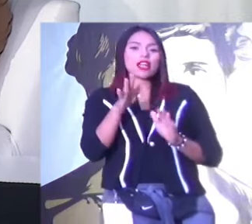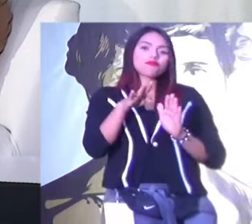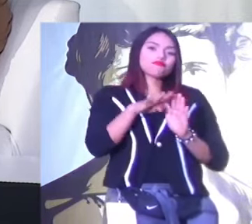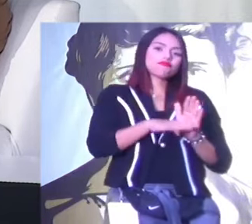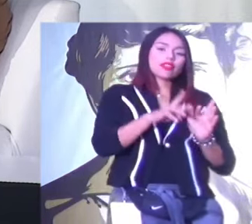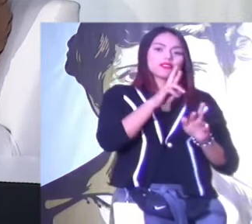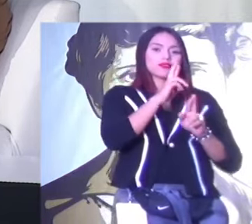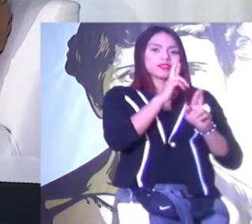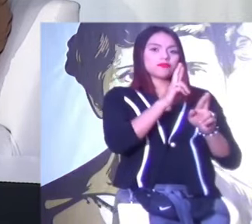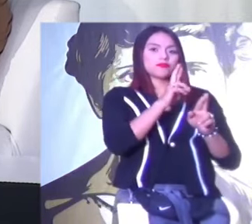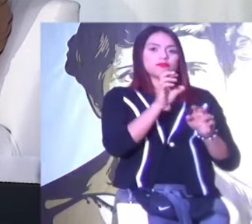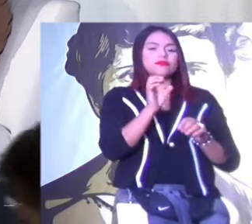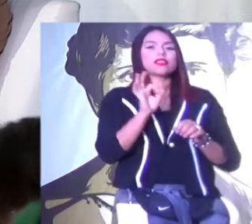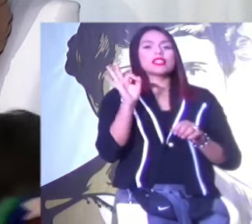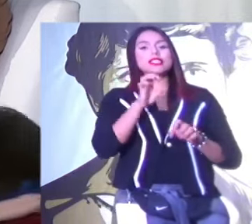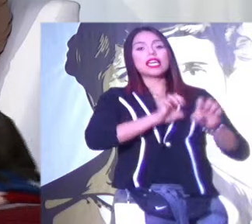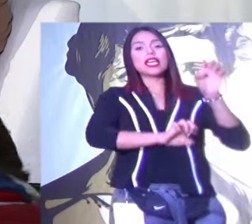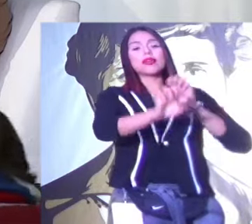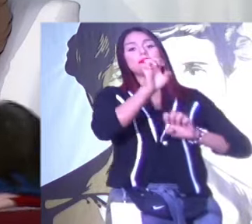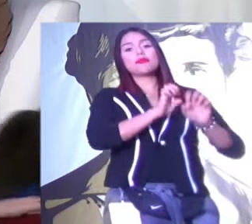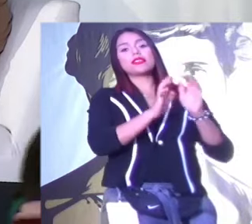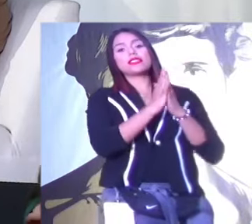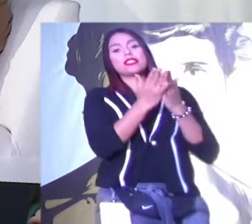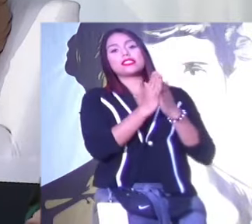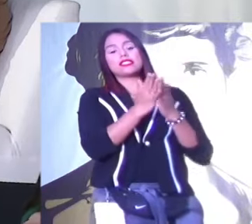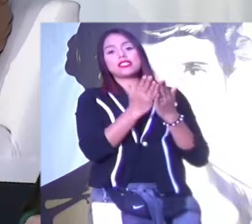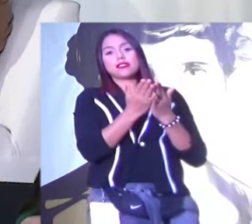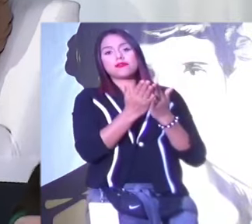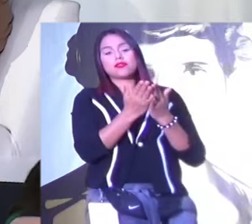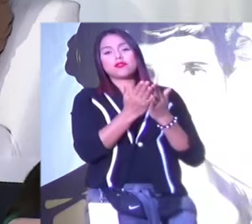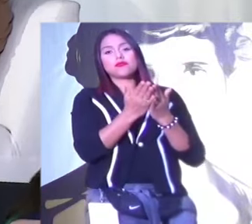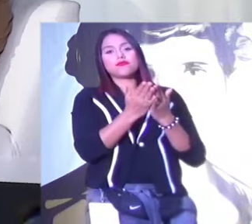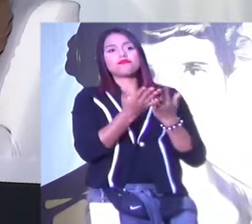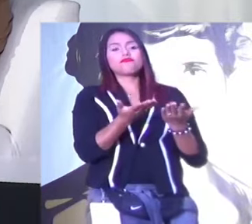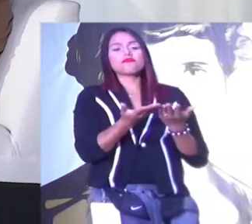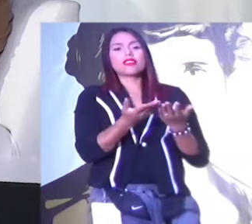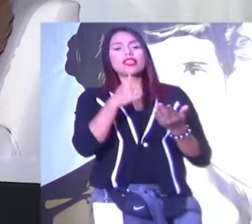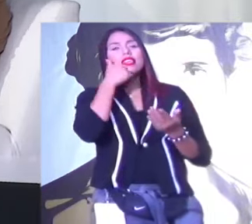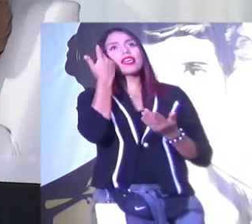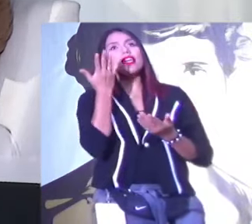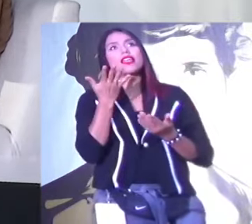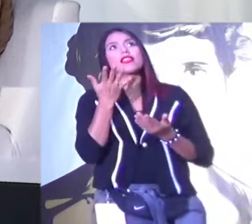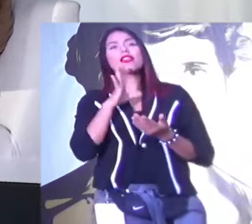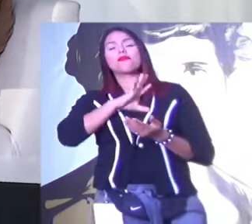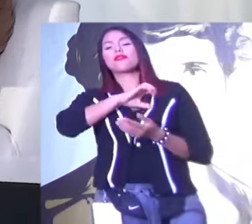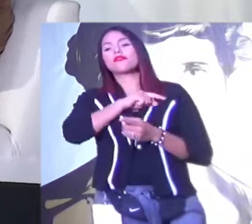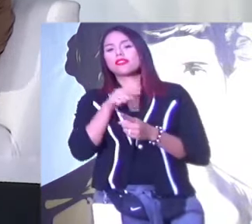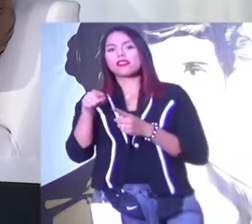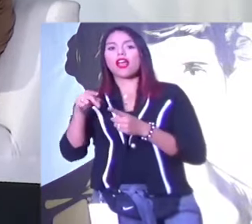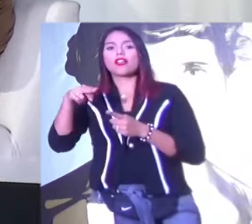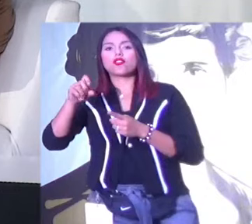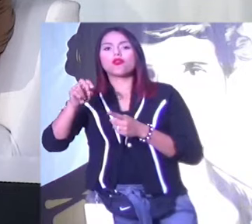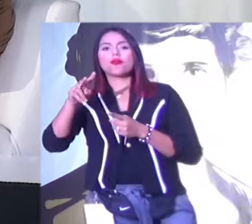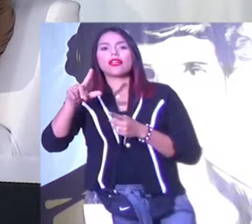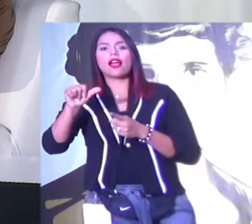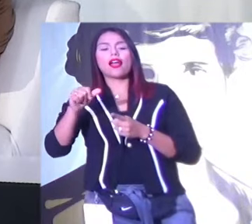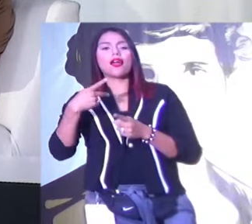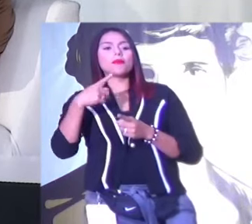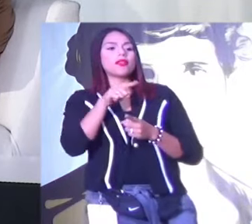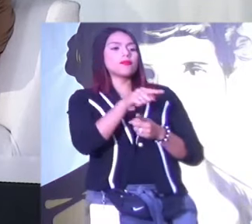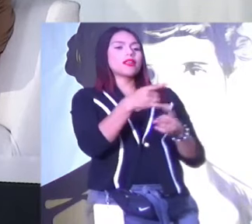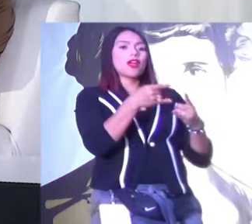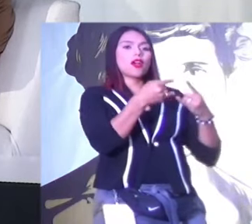grandes editoriales comerciales prefieren siempre publicar novela, ¿no? Entonces desdeñan el cuento, y a mí me parece eso embarazoso, ¿no?